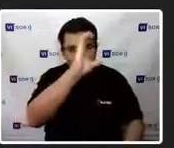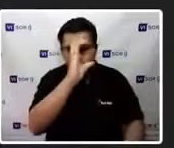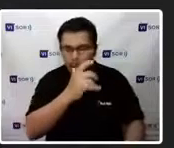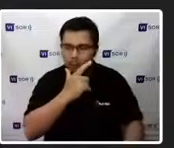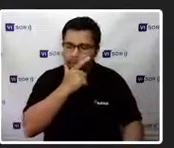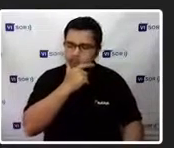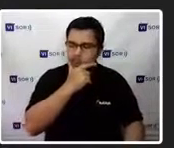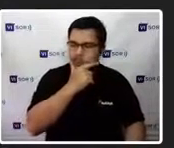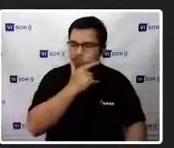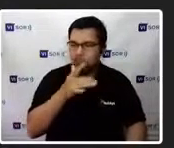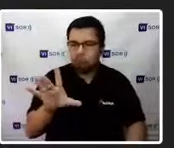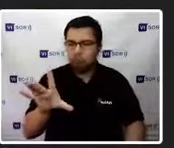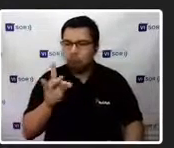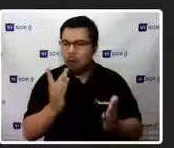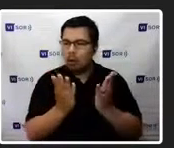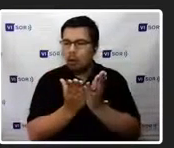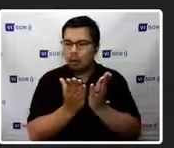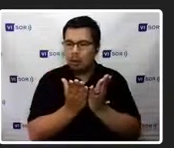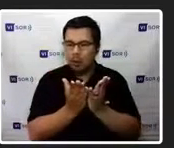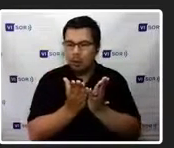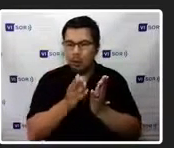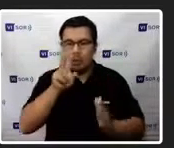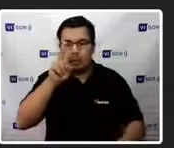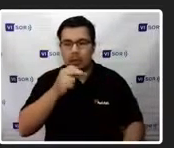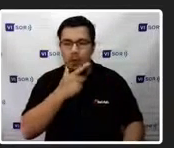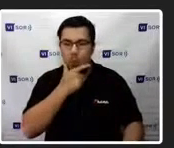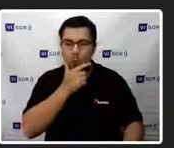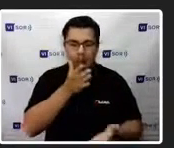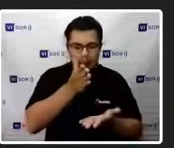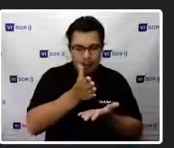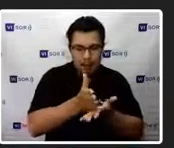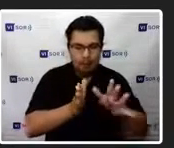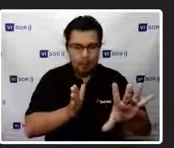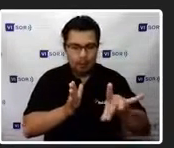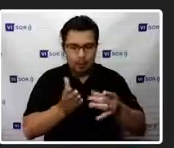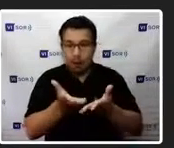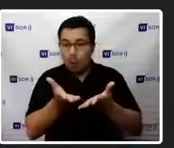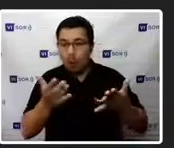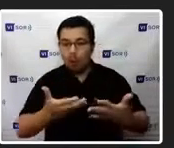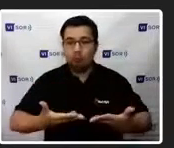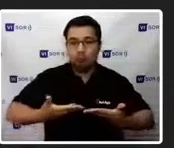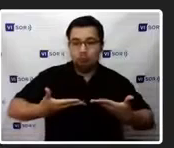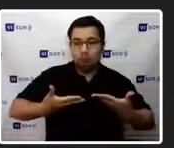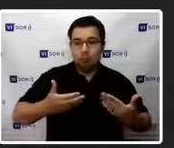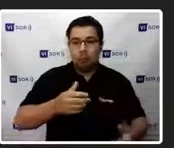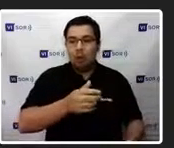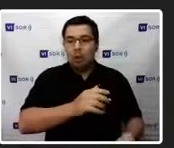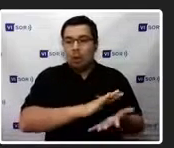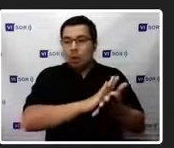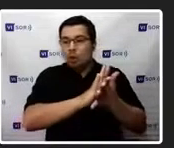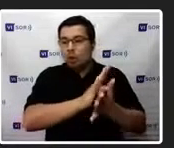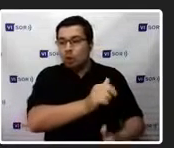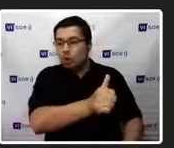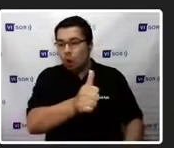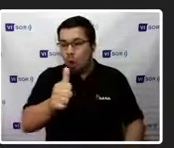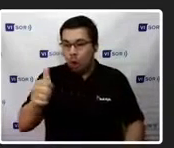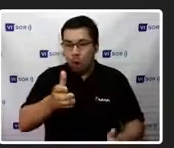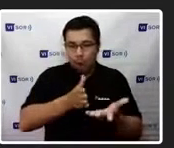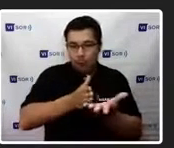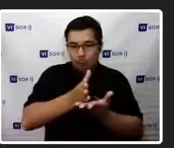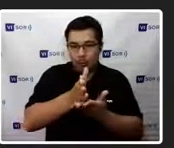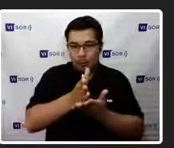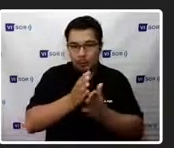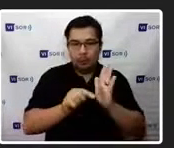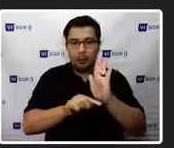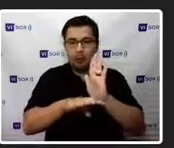apasione, porque obviamente todos vamos a comenzar con un nivel básico, pero digamos va a ser el tiempo que le dediquemos a esto lo que nos